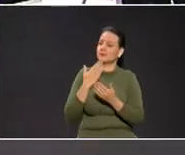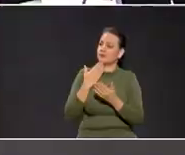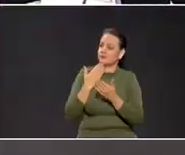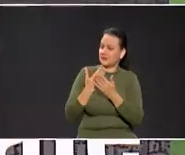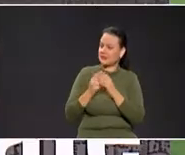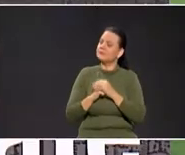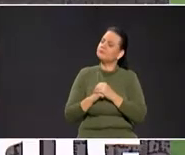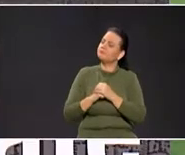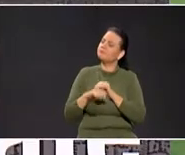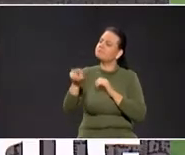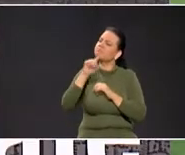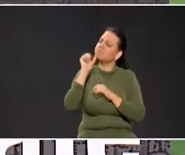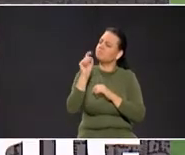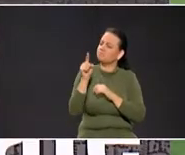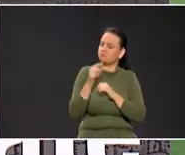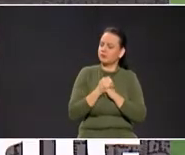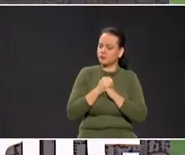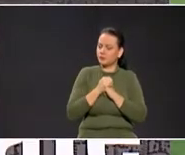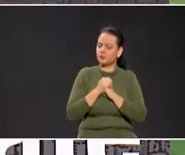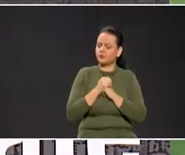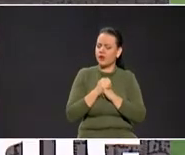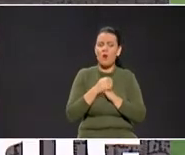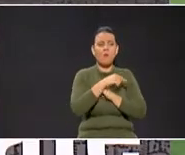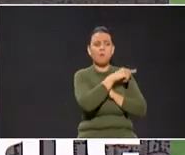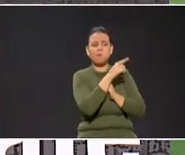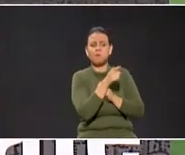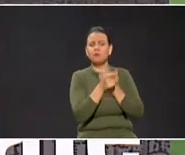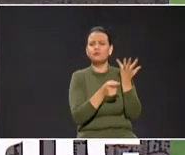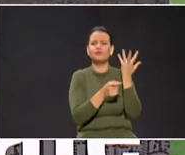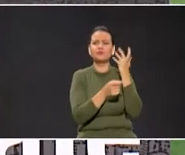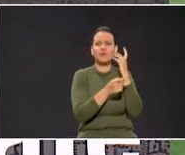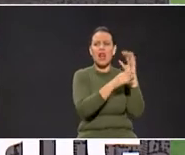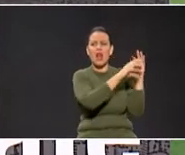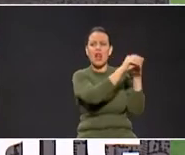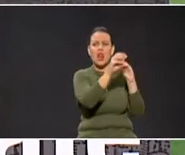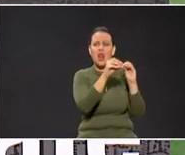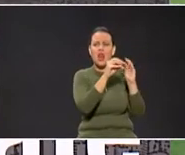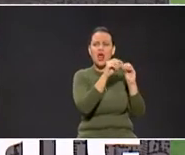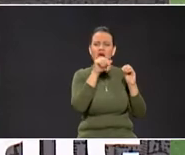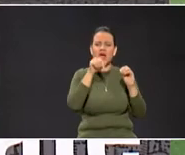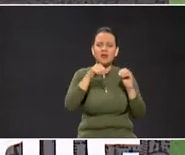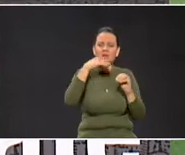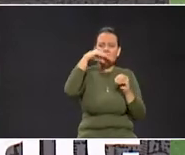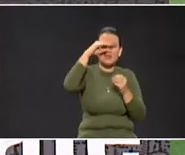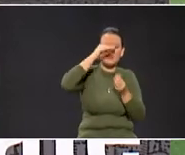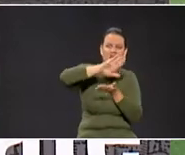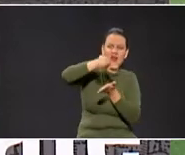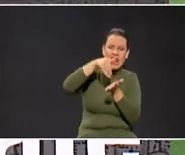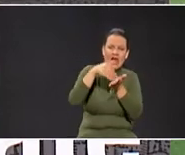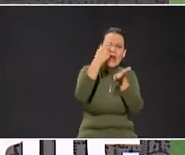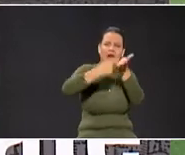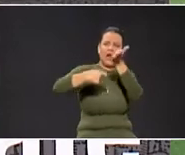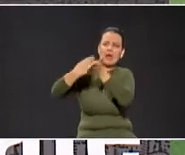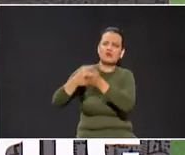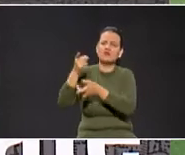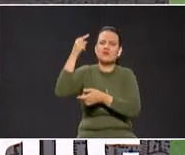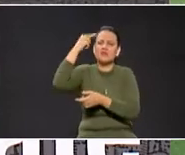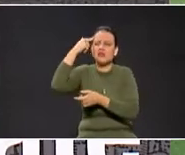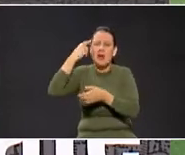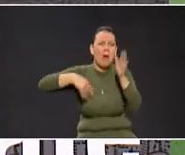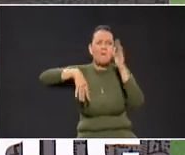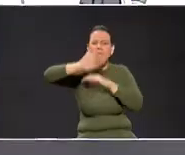de esos cambios y esas inclusiones en el centro de la ciudad usted a qué sectores de la ciudad le daría más prioridad